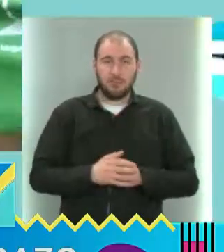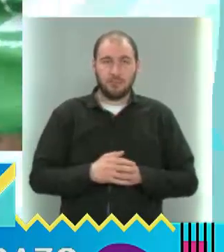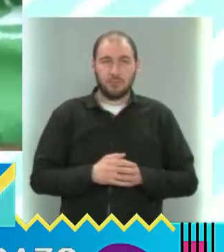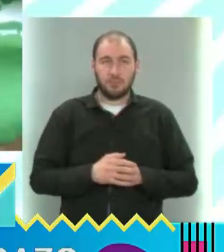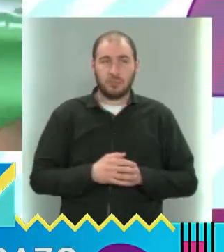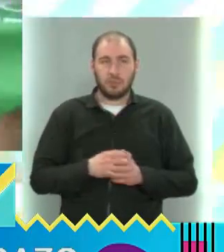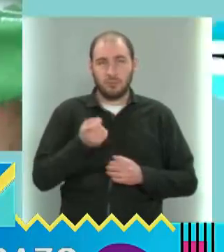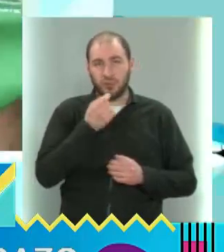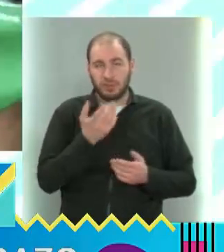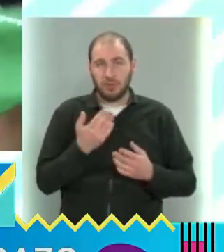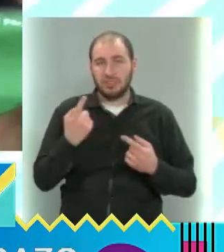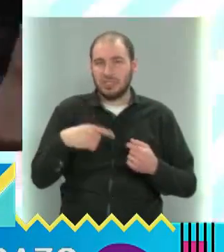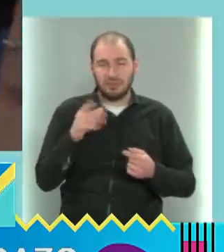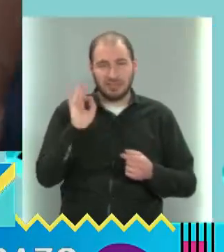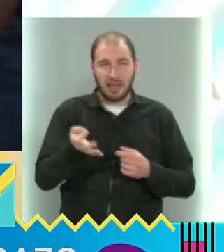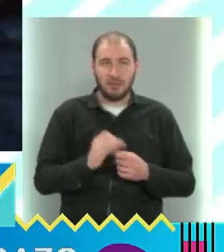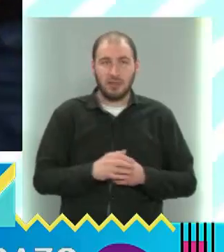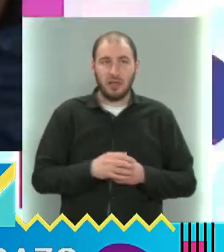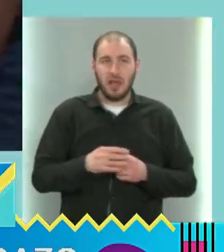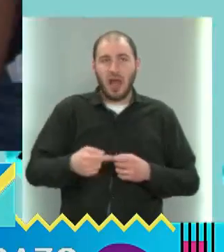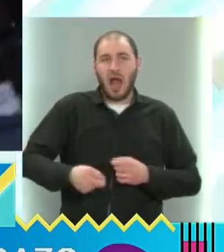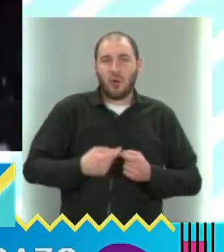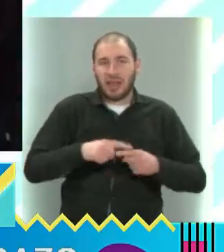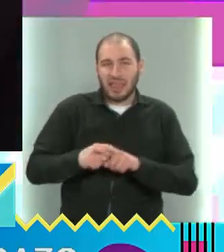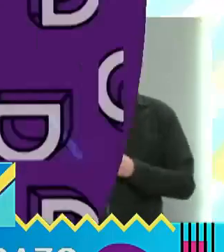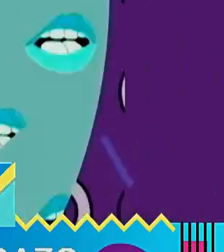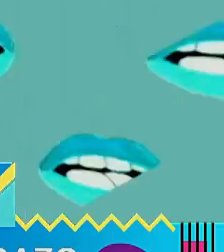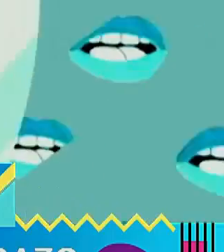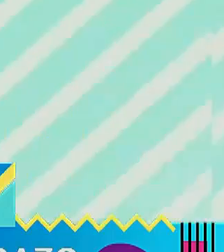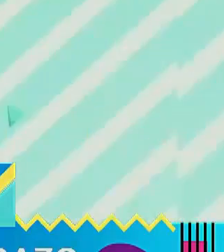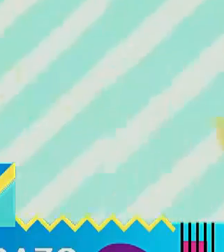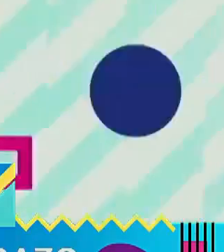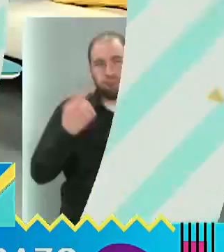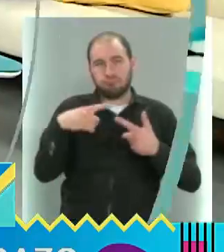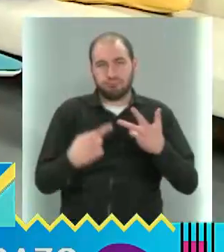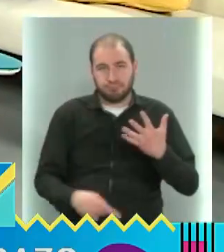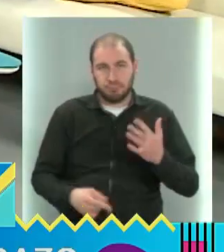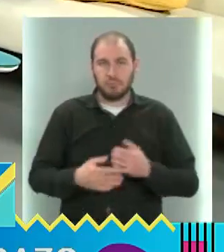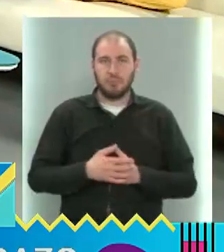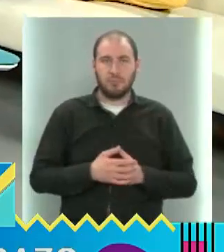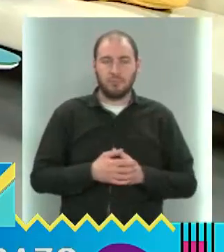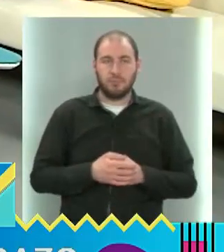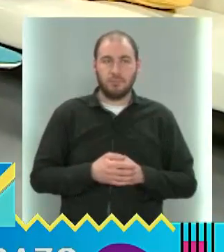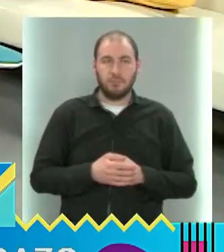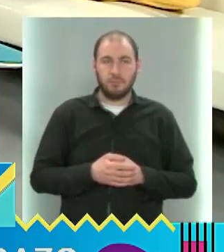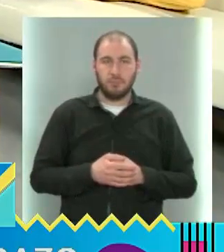son desde, como siempre se supo, la aguja de tejer, la percha, bueno, y otros también